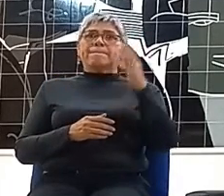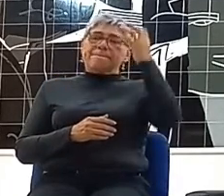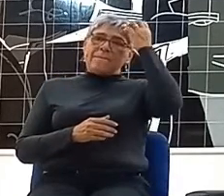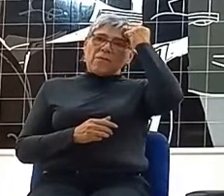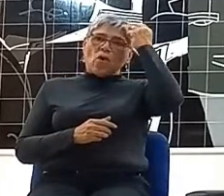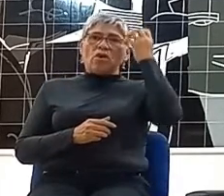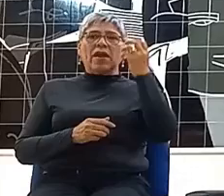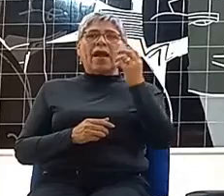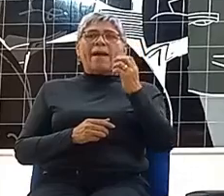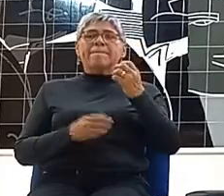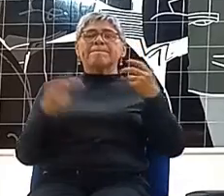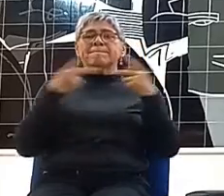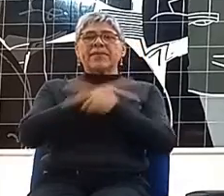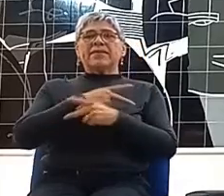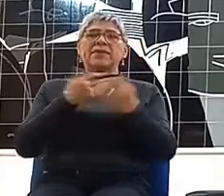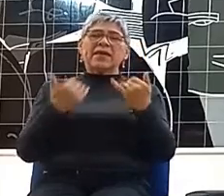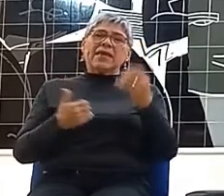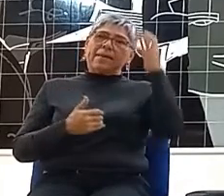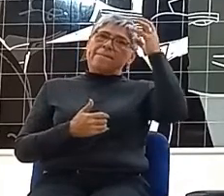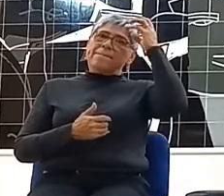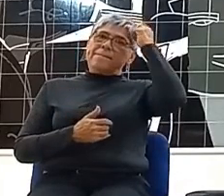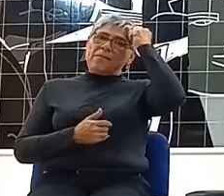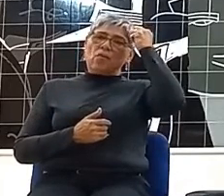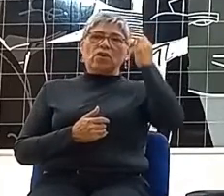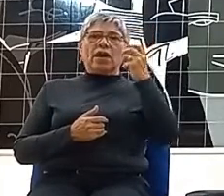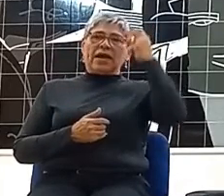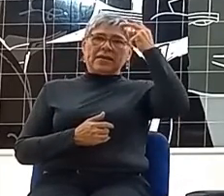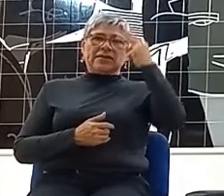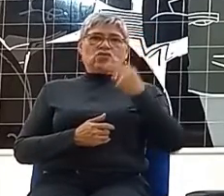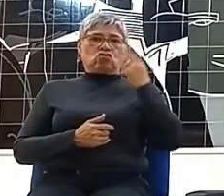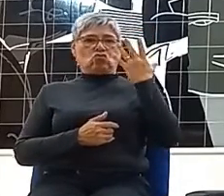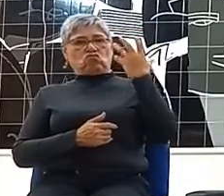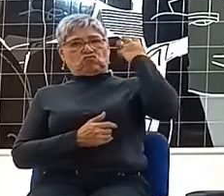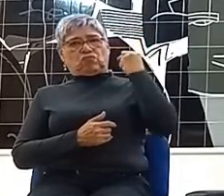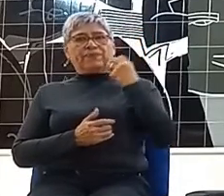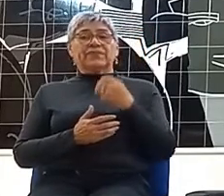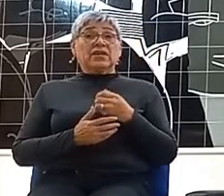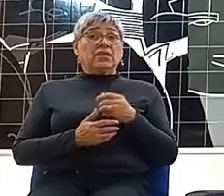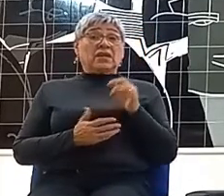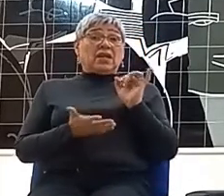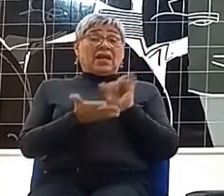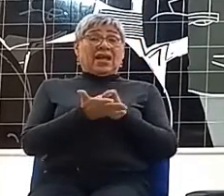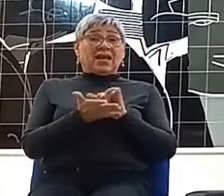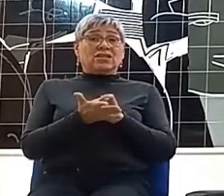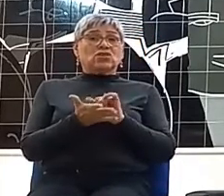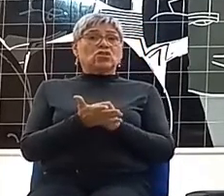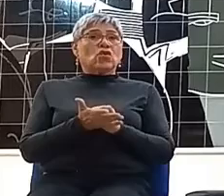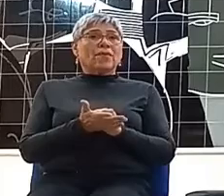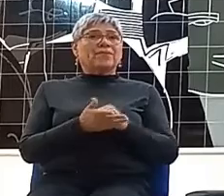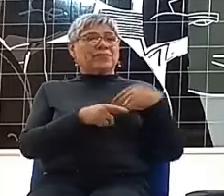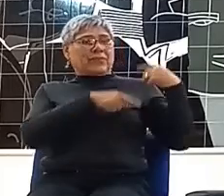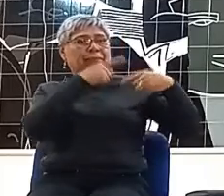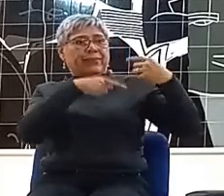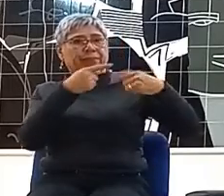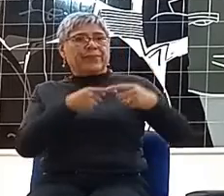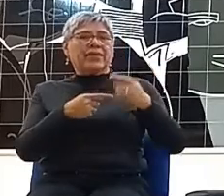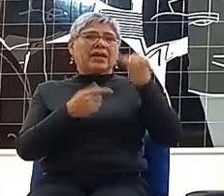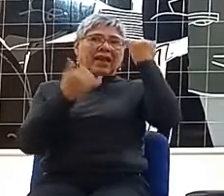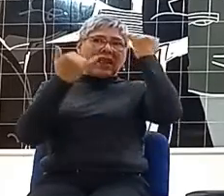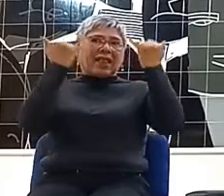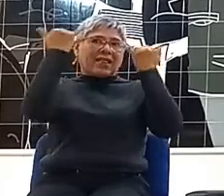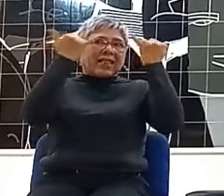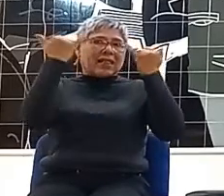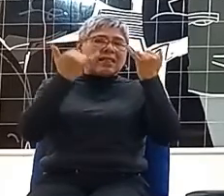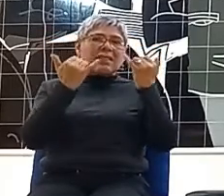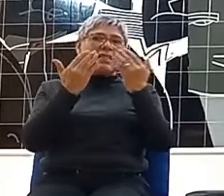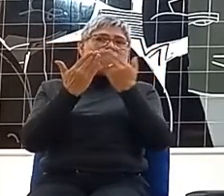histórica, y ver cómo ese momento de esa generación de los intelectuales españoles muy,